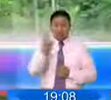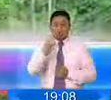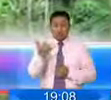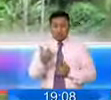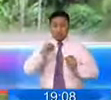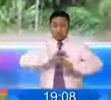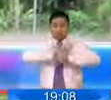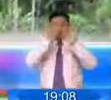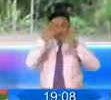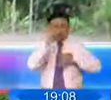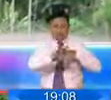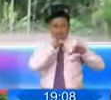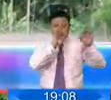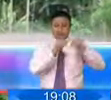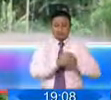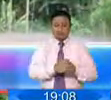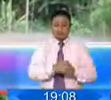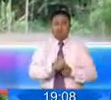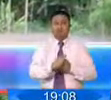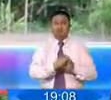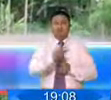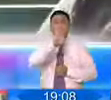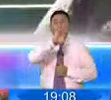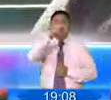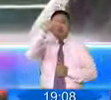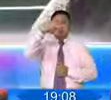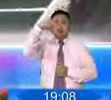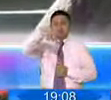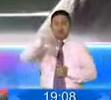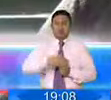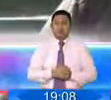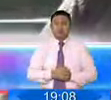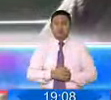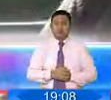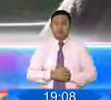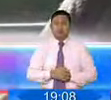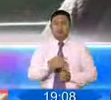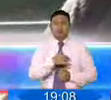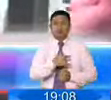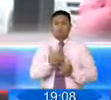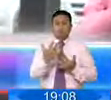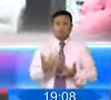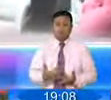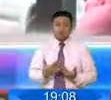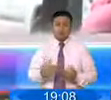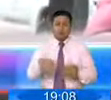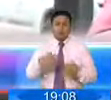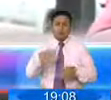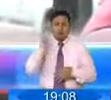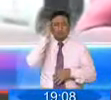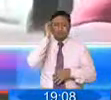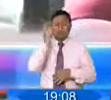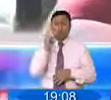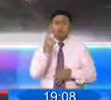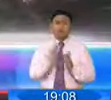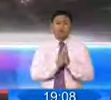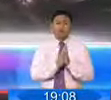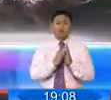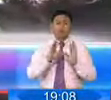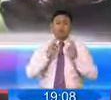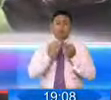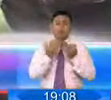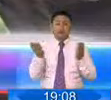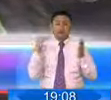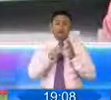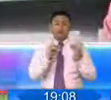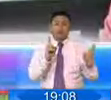mañana a 4 kilómetros del caserío Santa María de la parroquia Maldonado. La expectativa era grande por parte de ellos, que lo único que deseaban era ver a sus familiares